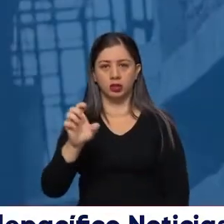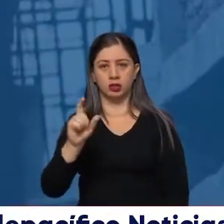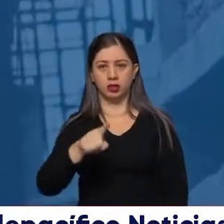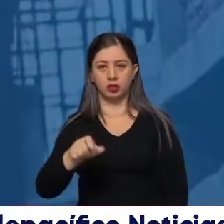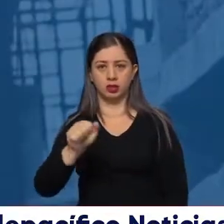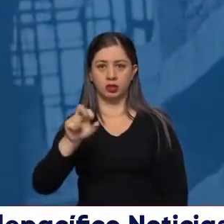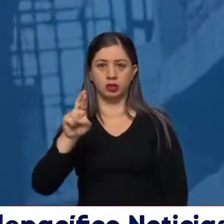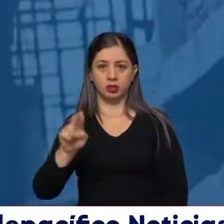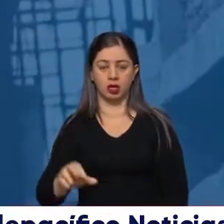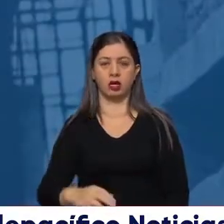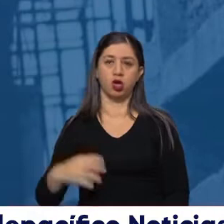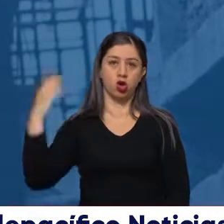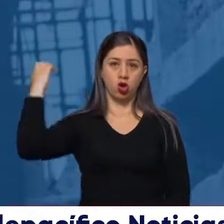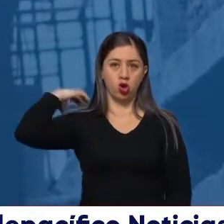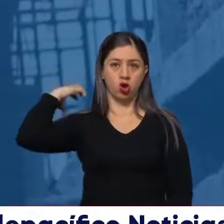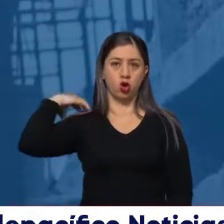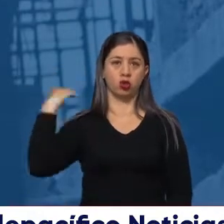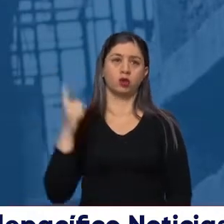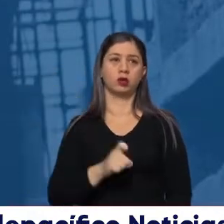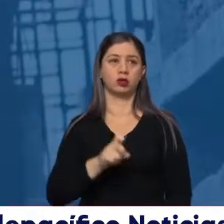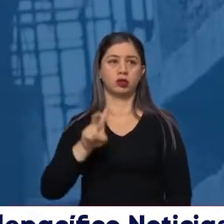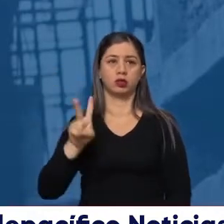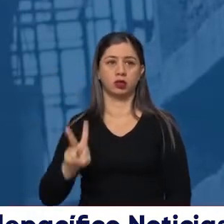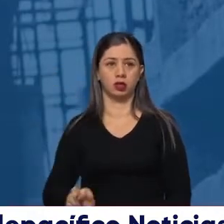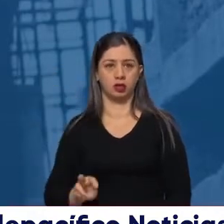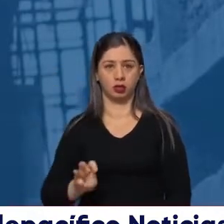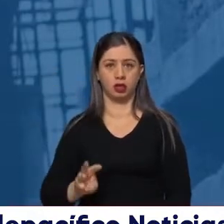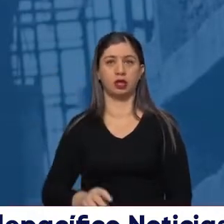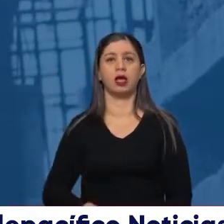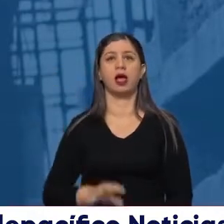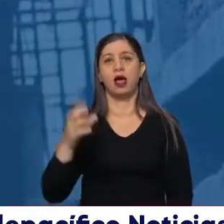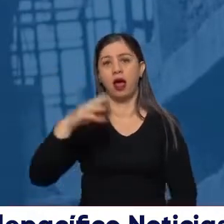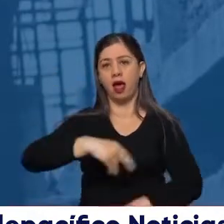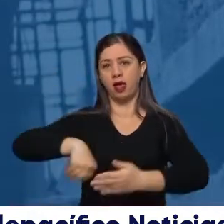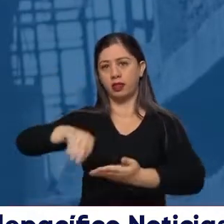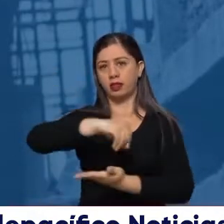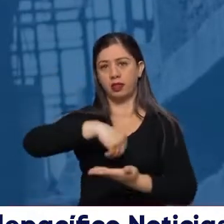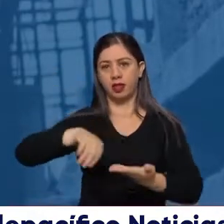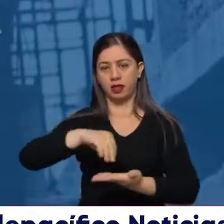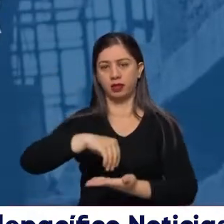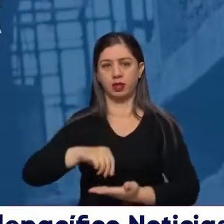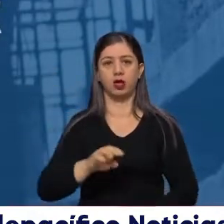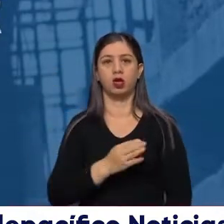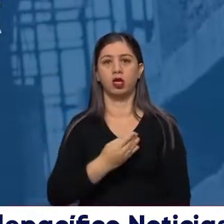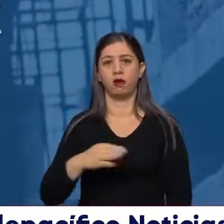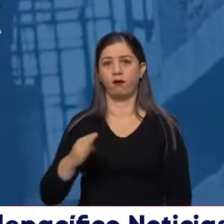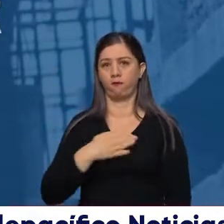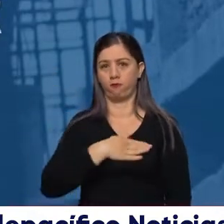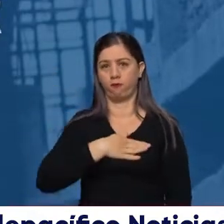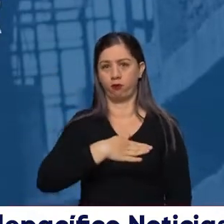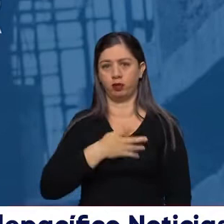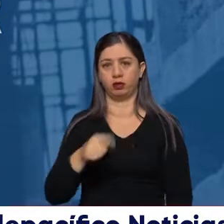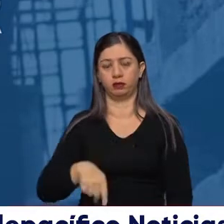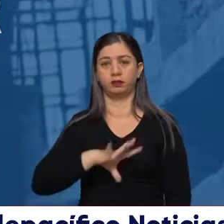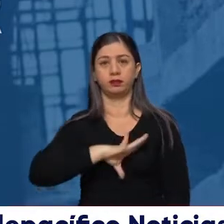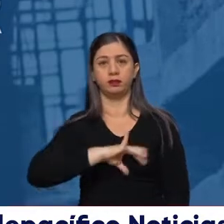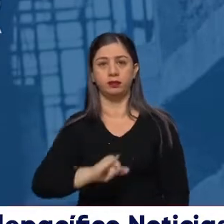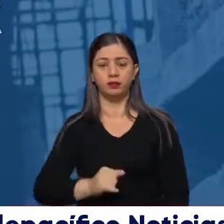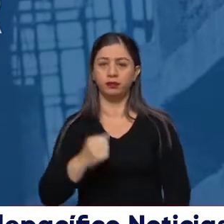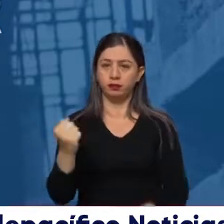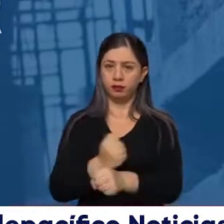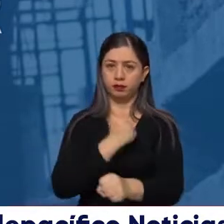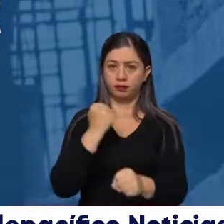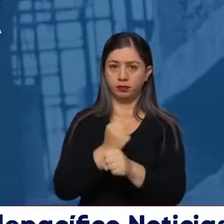233 casos, Córdoba con 63, Atlántico con 48 y Bolívar con 37. En Cali, según el DANE, la tasa de